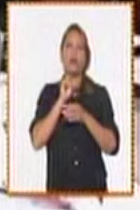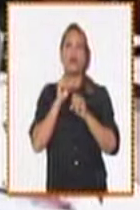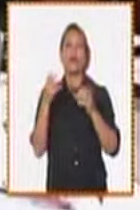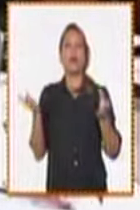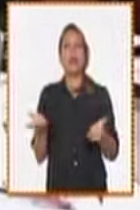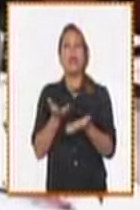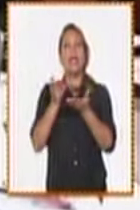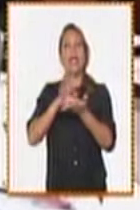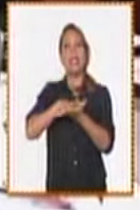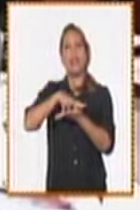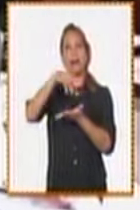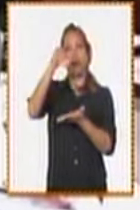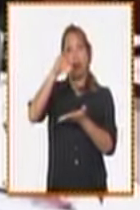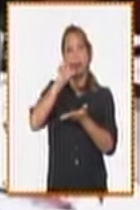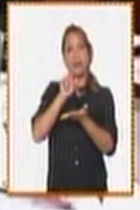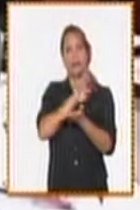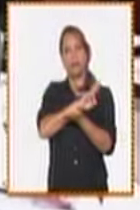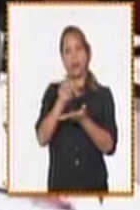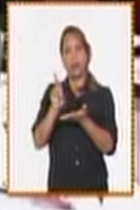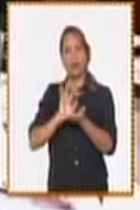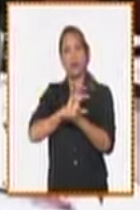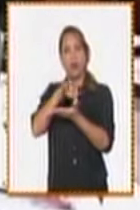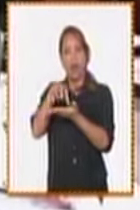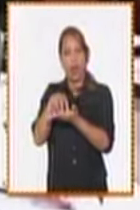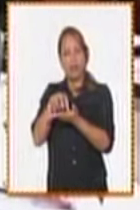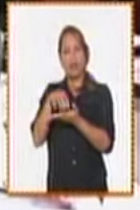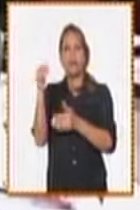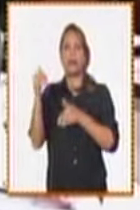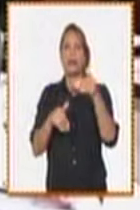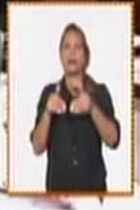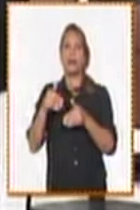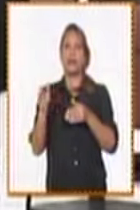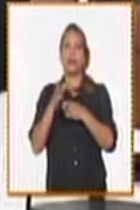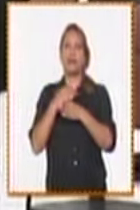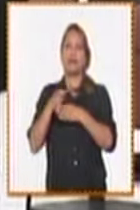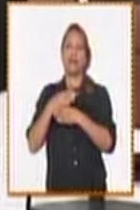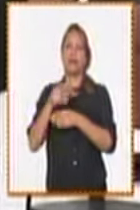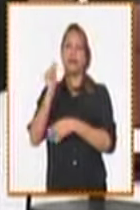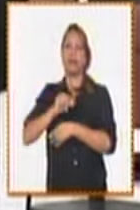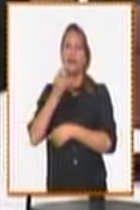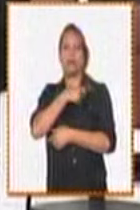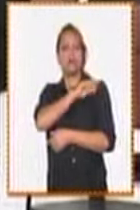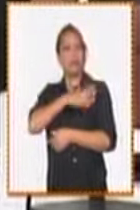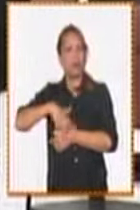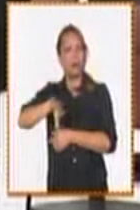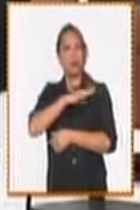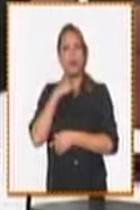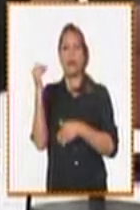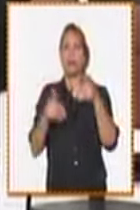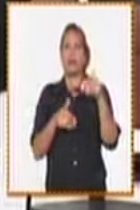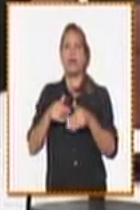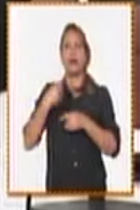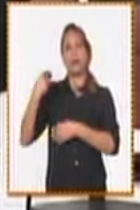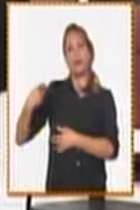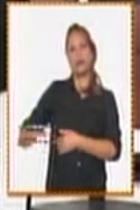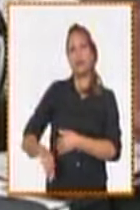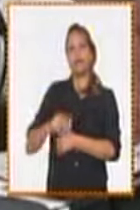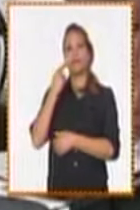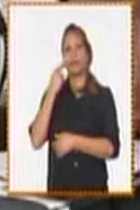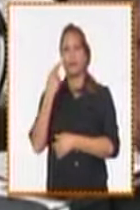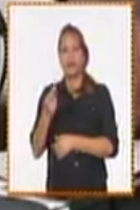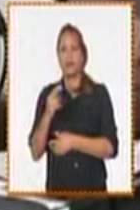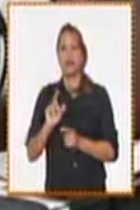la Revolución, en la primera plaza de la Revolución de Cuba, para que participe todo el pueblo, donde también aprovechamos para reconocer, para homenajear a